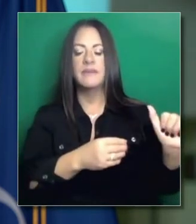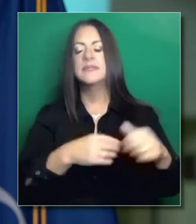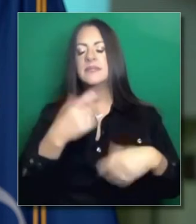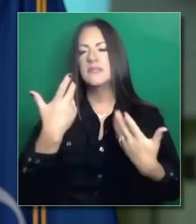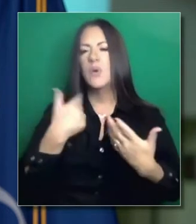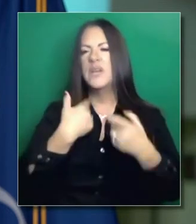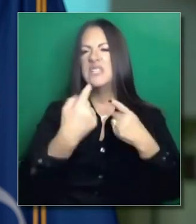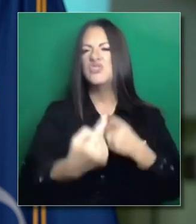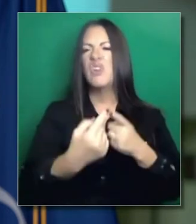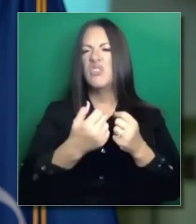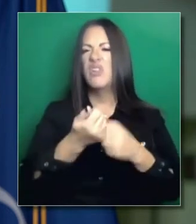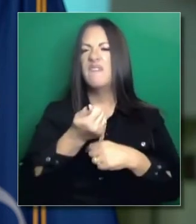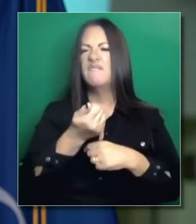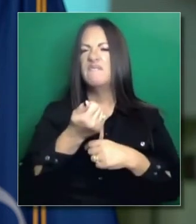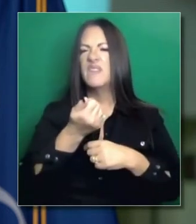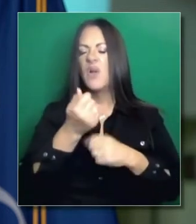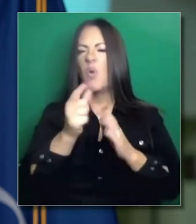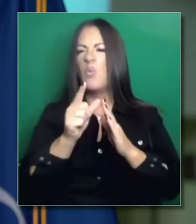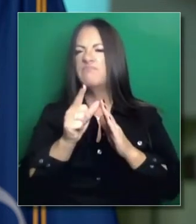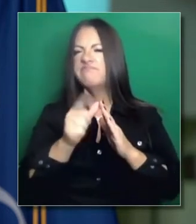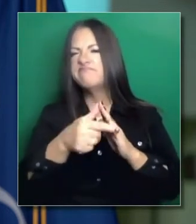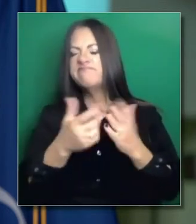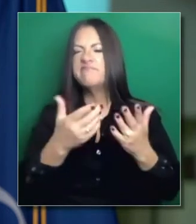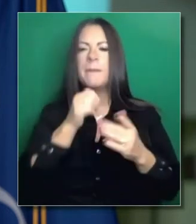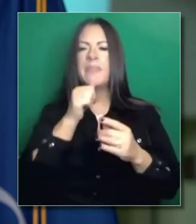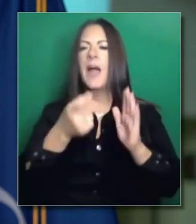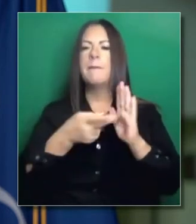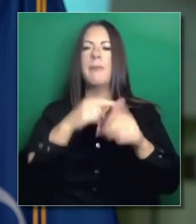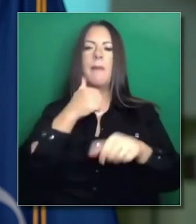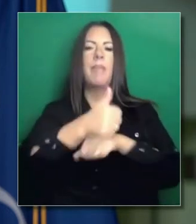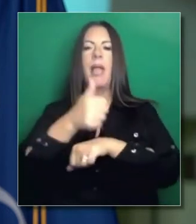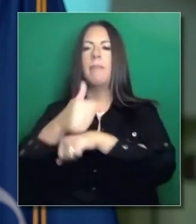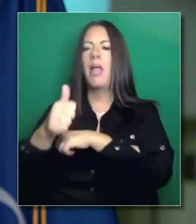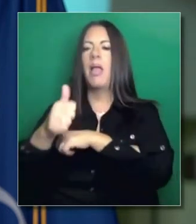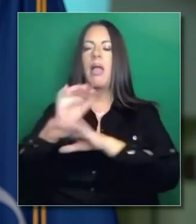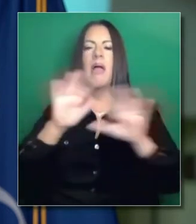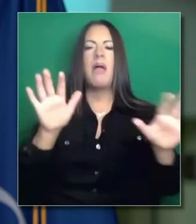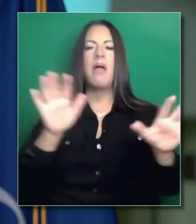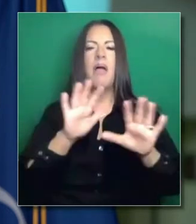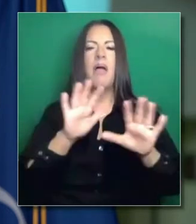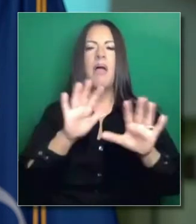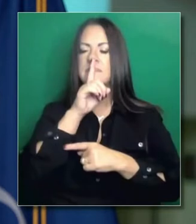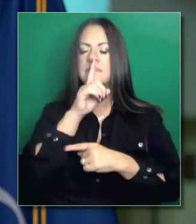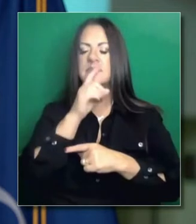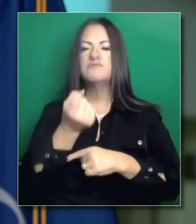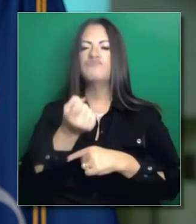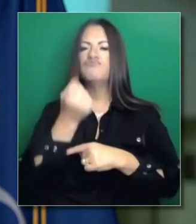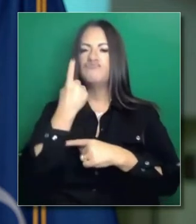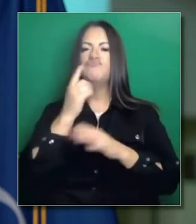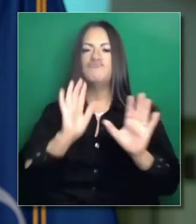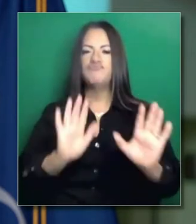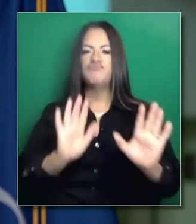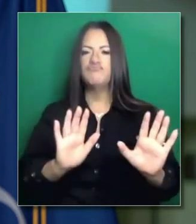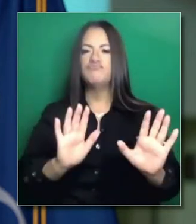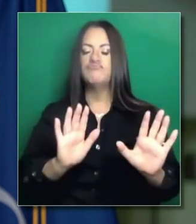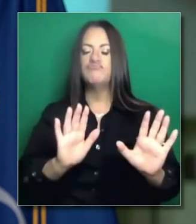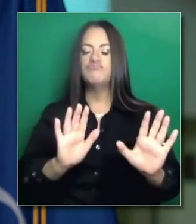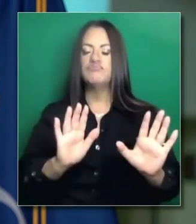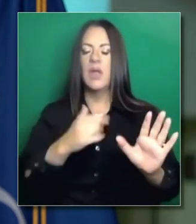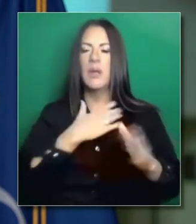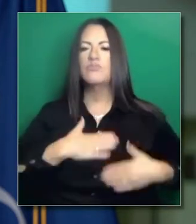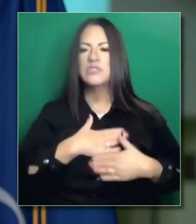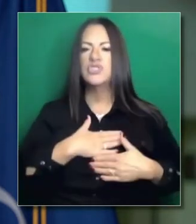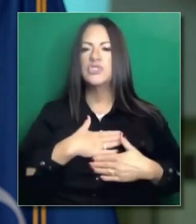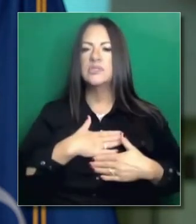los primeros días. Y yo no estoy aquí para criticar ni acusar. Todo lo contrario. Tengo mucho